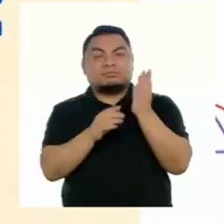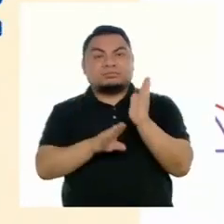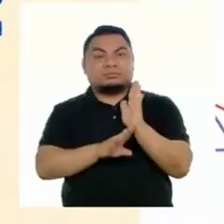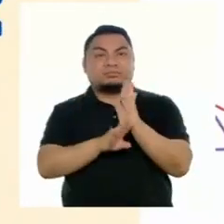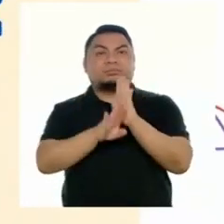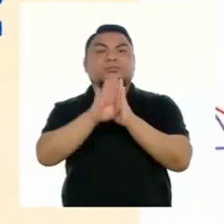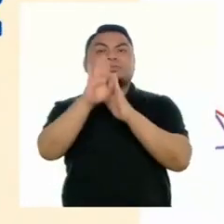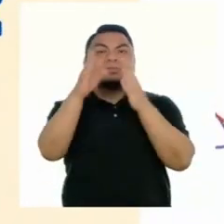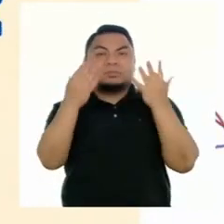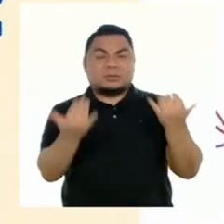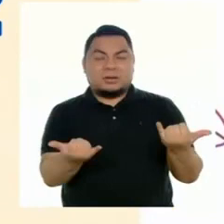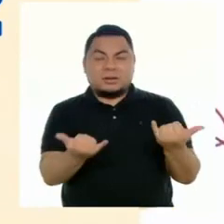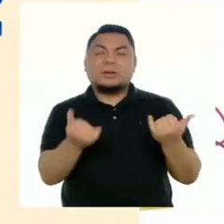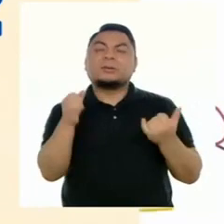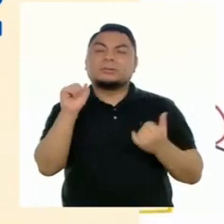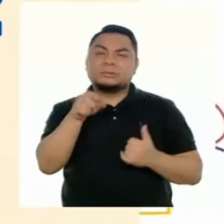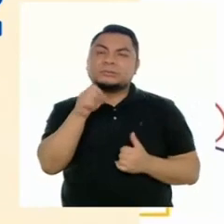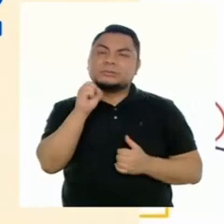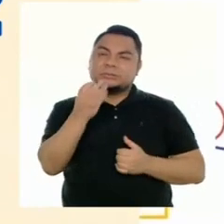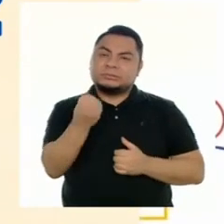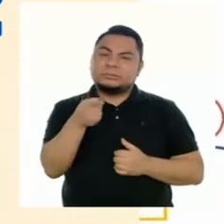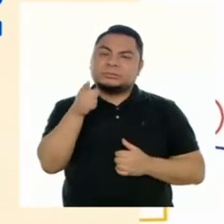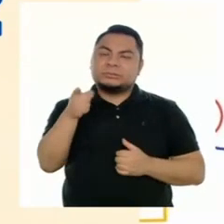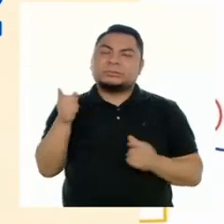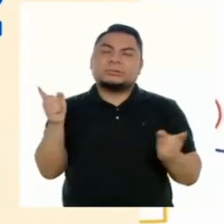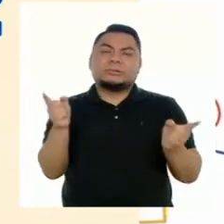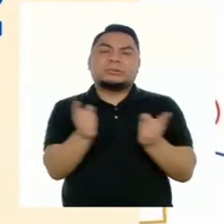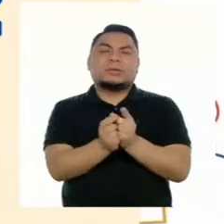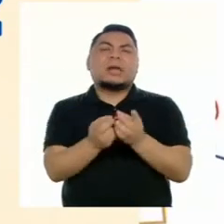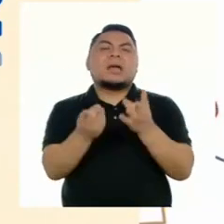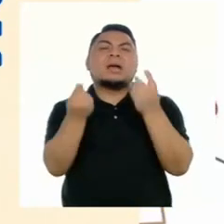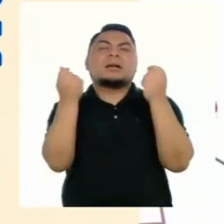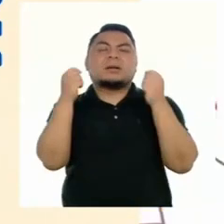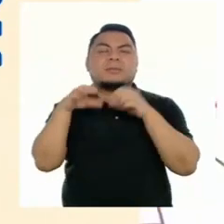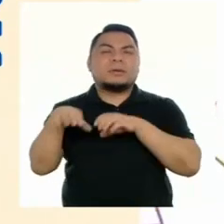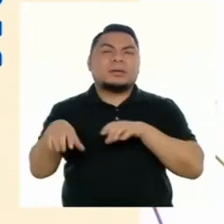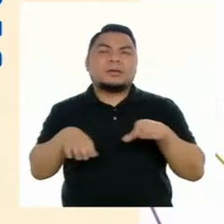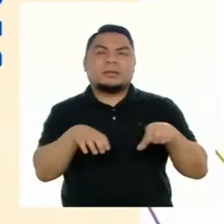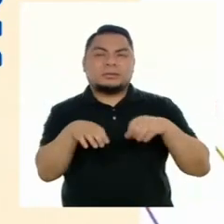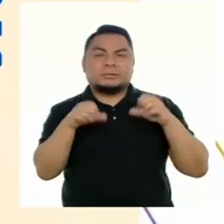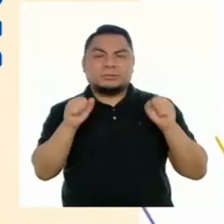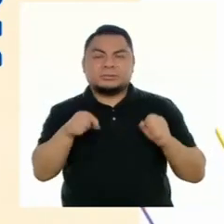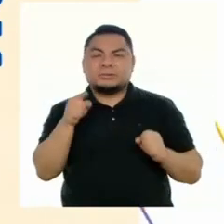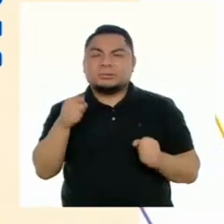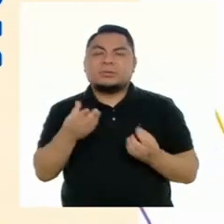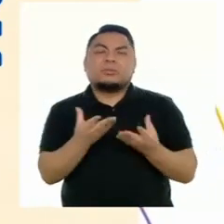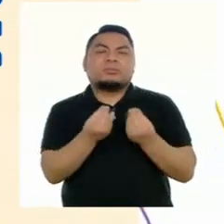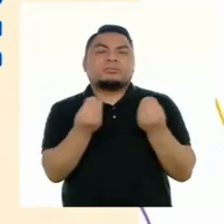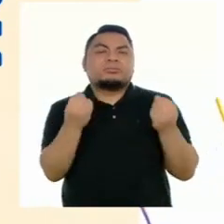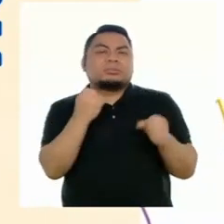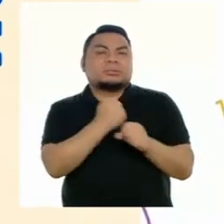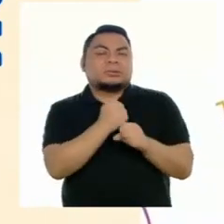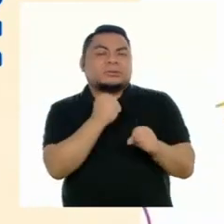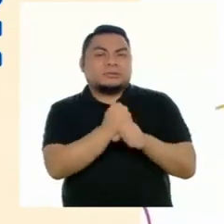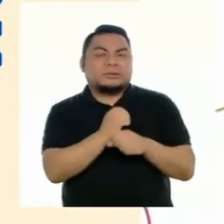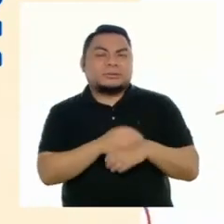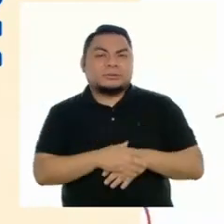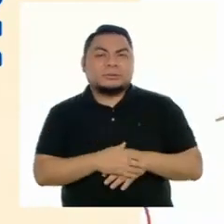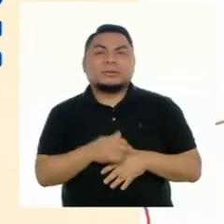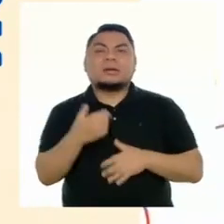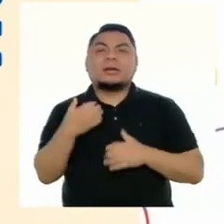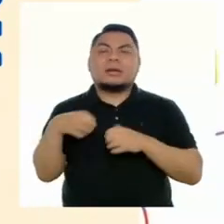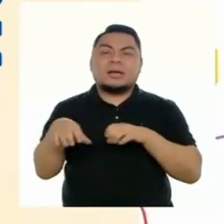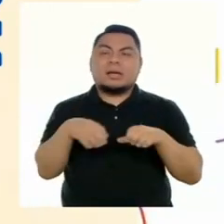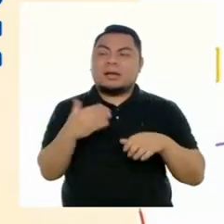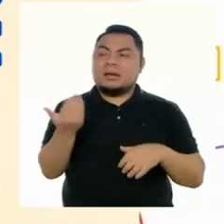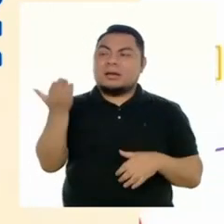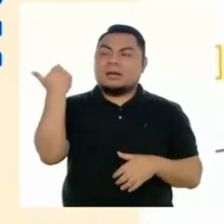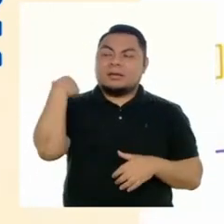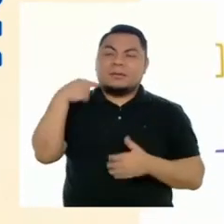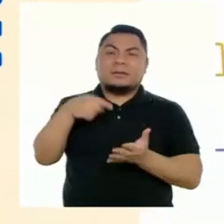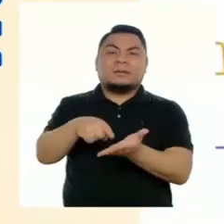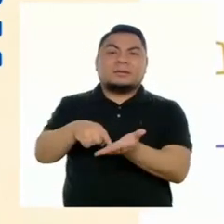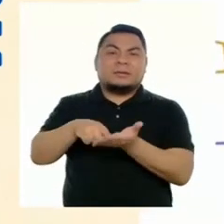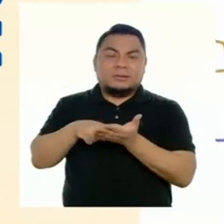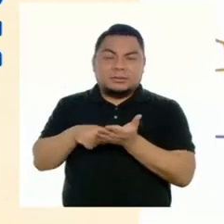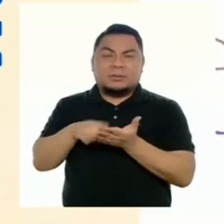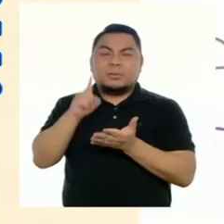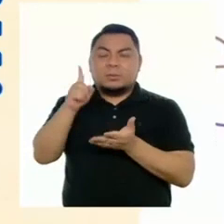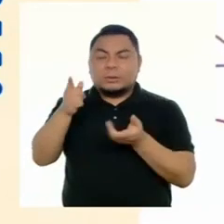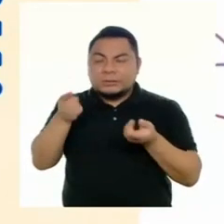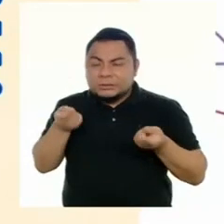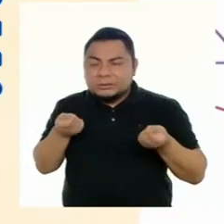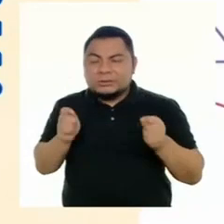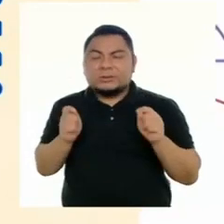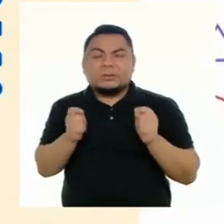su parte, ha simplificado en gran medida la realización de numerosos trabajos que antes exigían